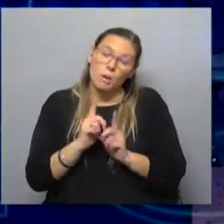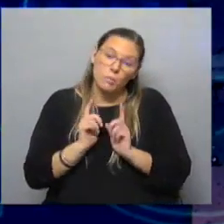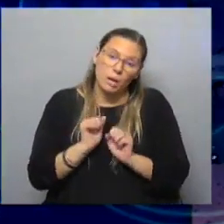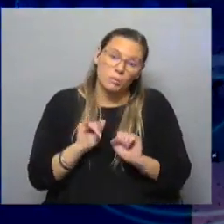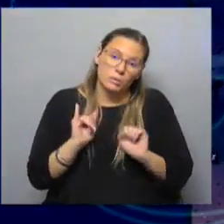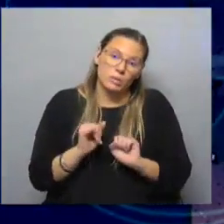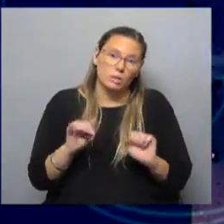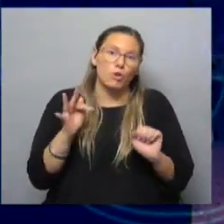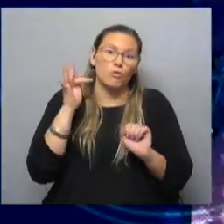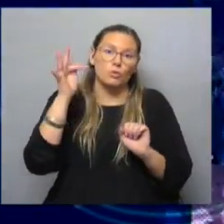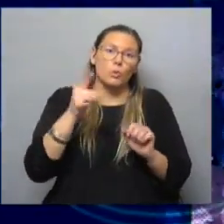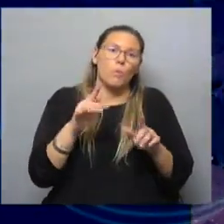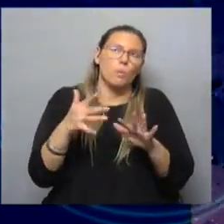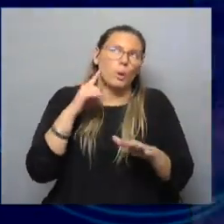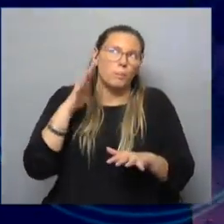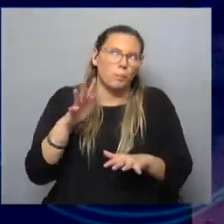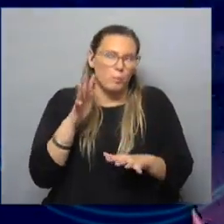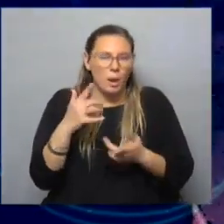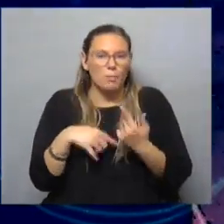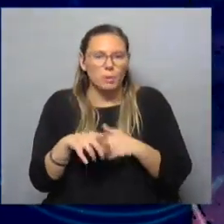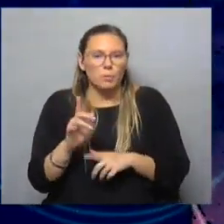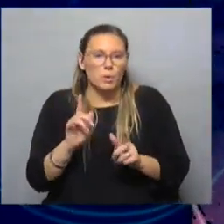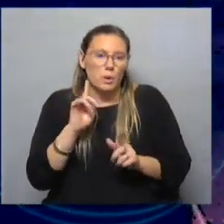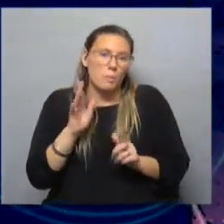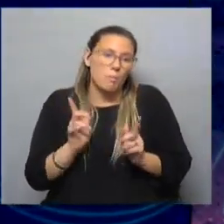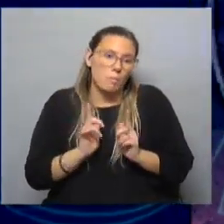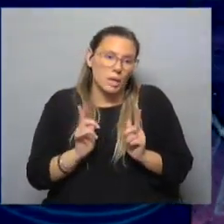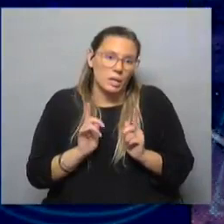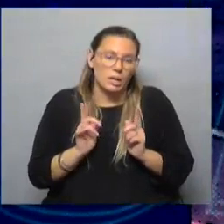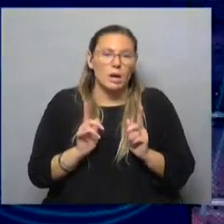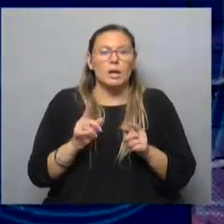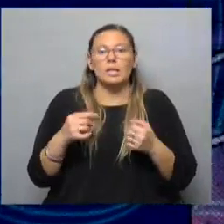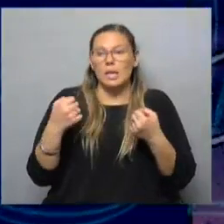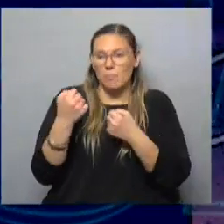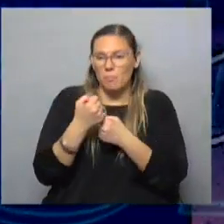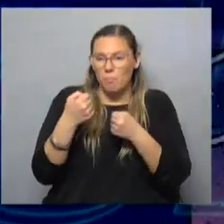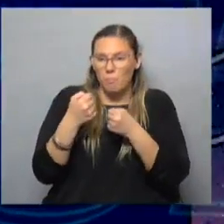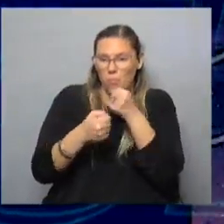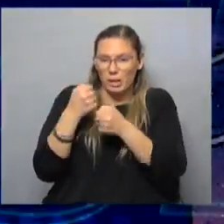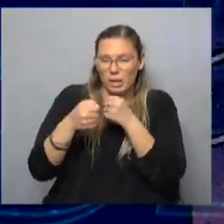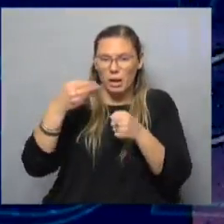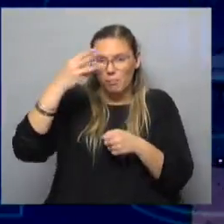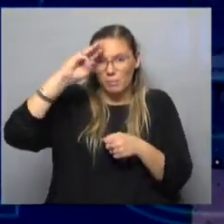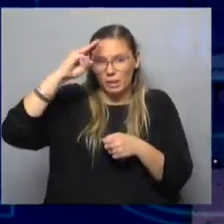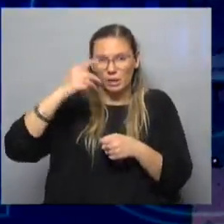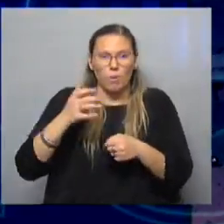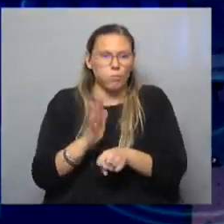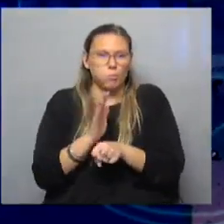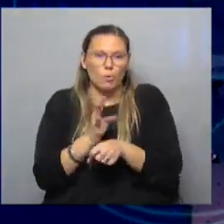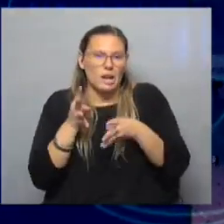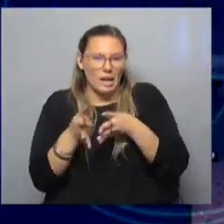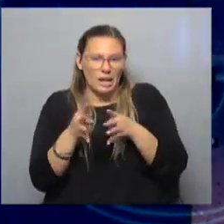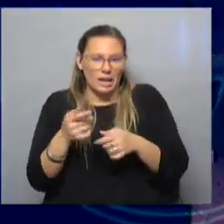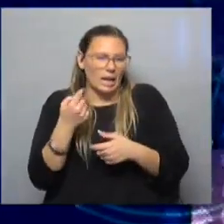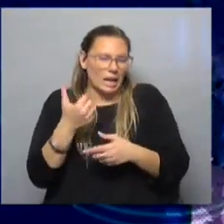es haciendo futurismo un poco, pero uno lo espera. Y la pelea de los mexicanos, que esperamos una guerra arriba al ring, los mexicanos suelen